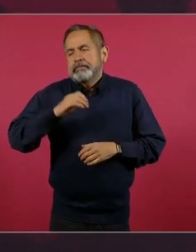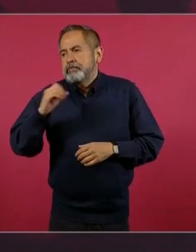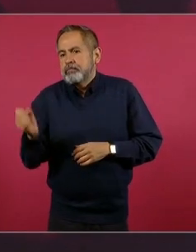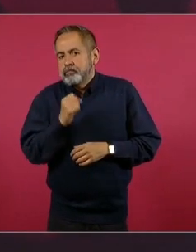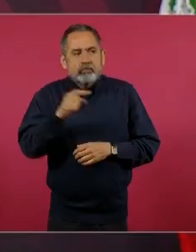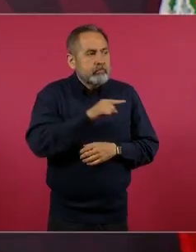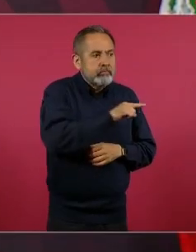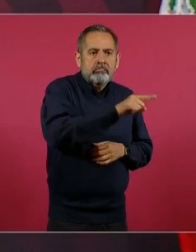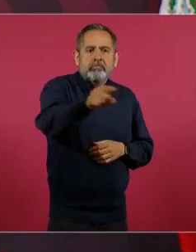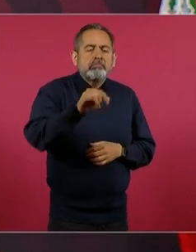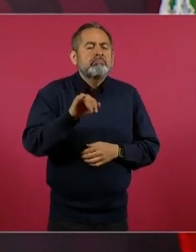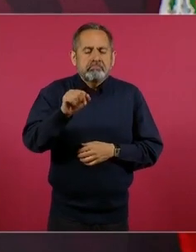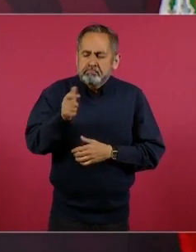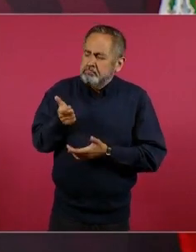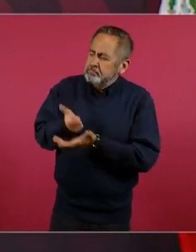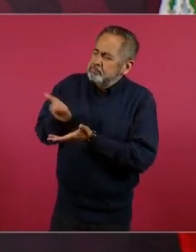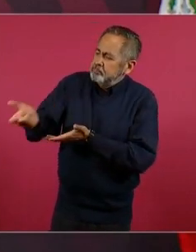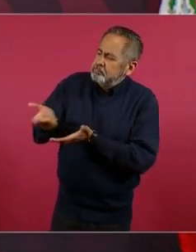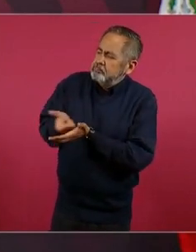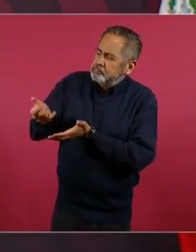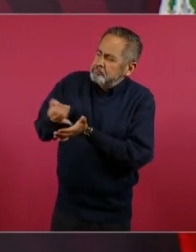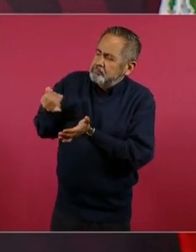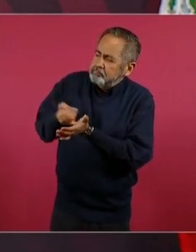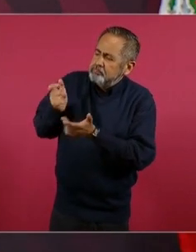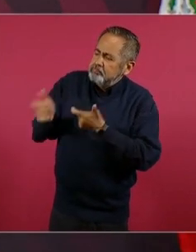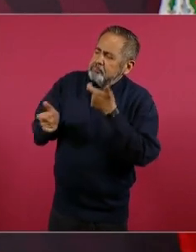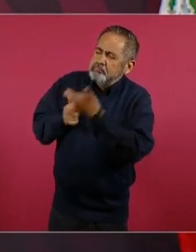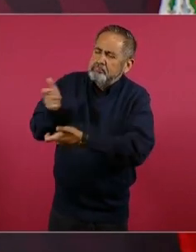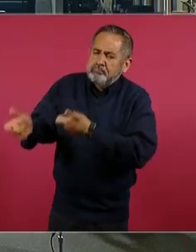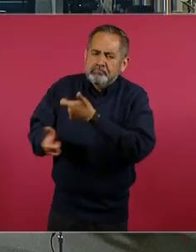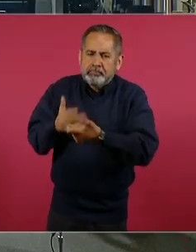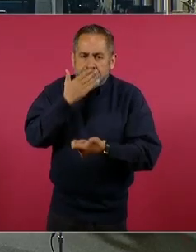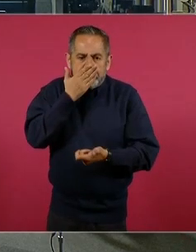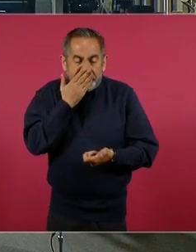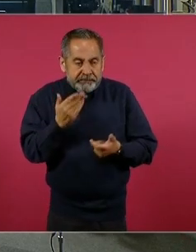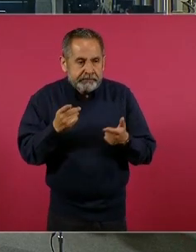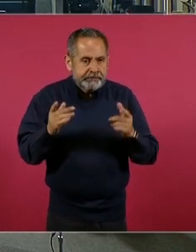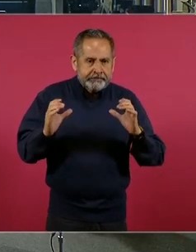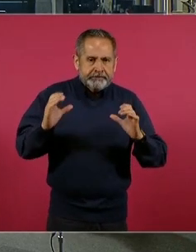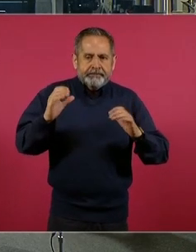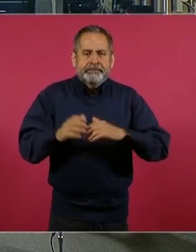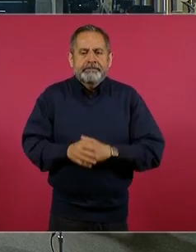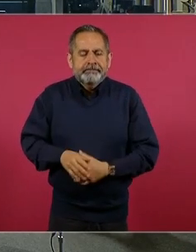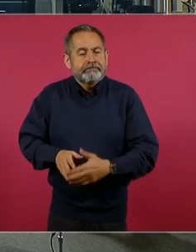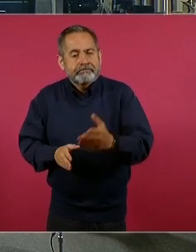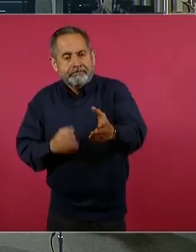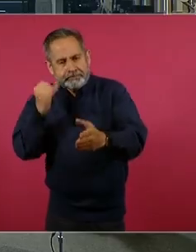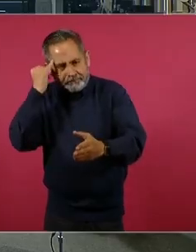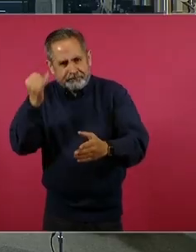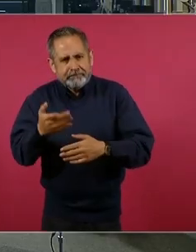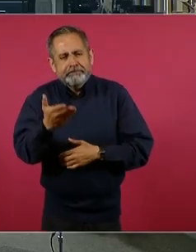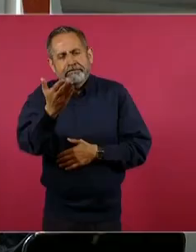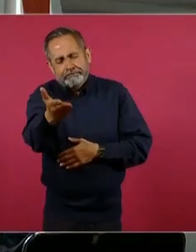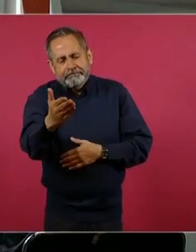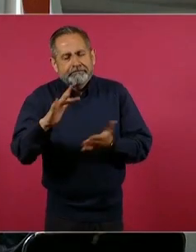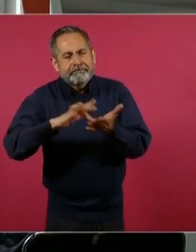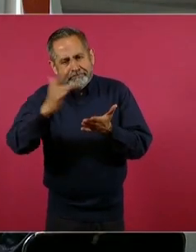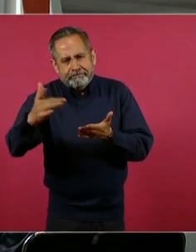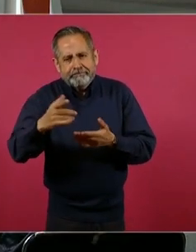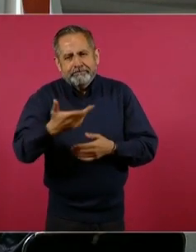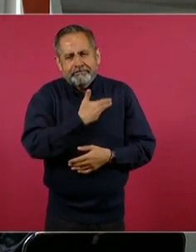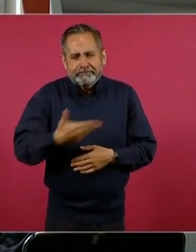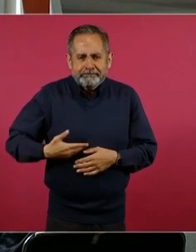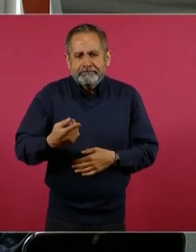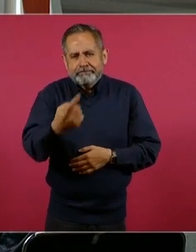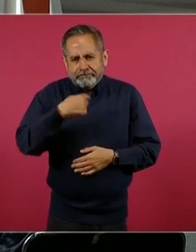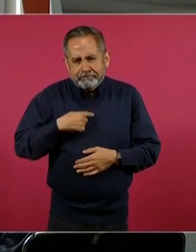Afortunadamente sí recaudamos y salimos adelante. Pues, cuestión de equilibrio entonces su gobierno. Gracias, señor presidente, le aprecio